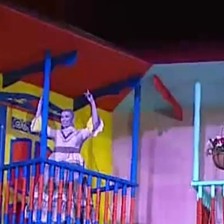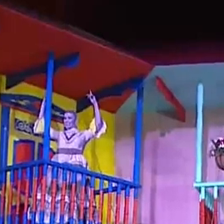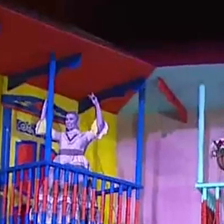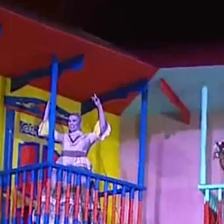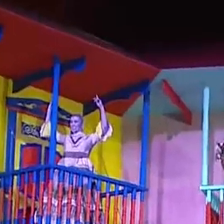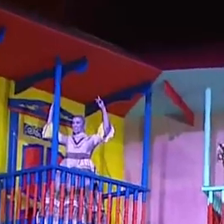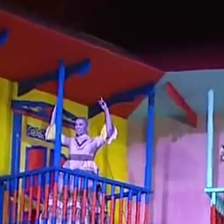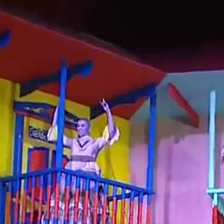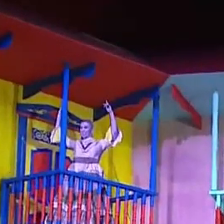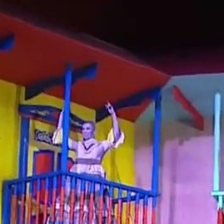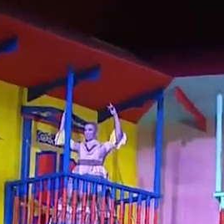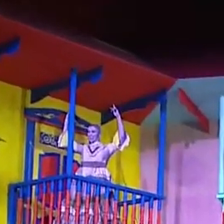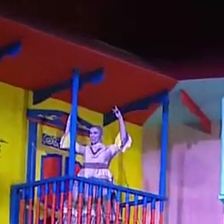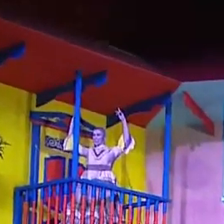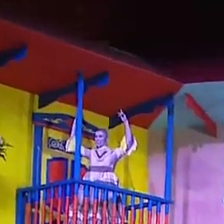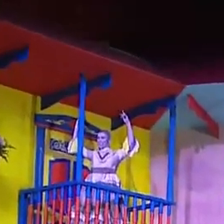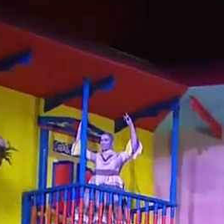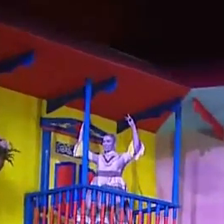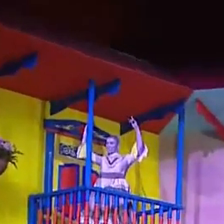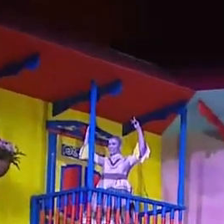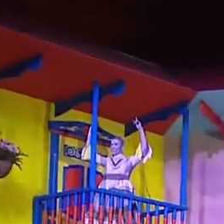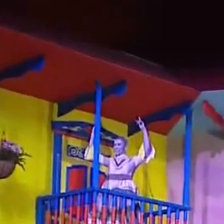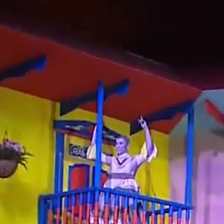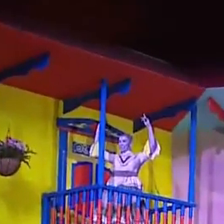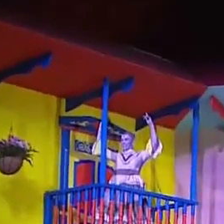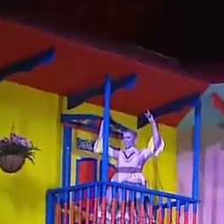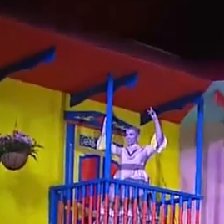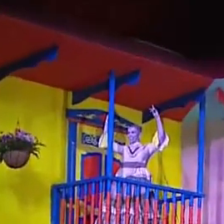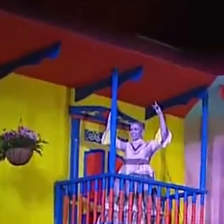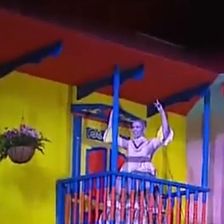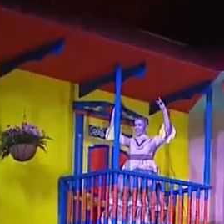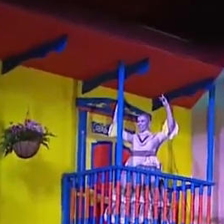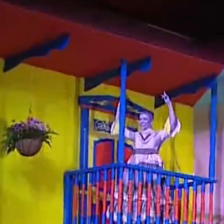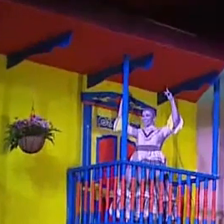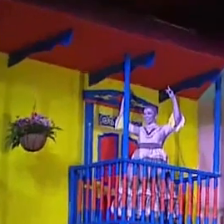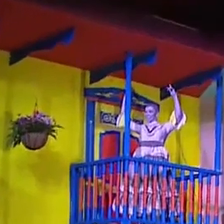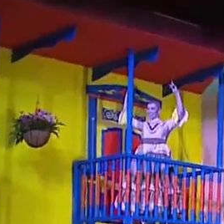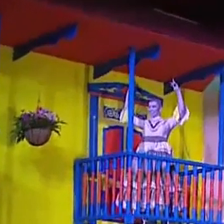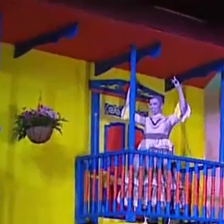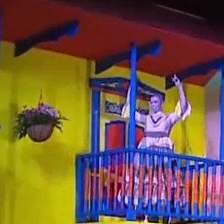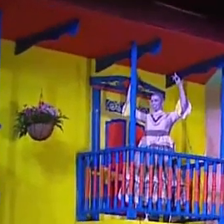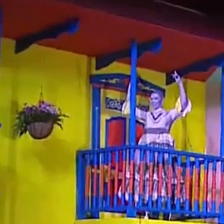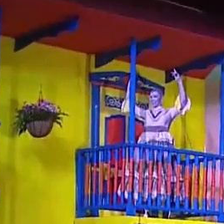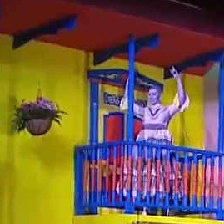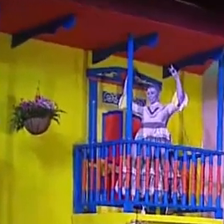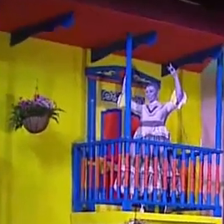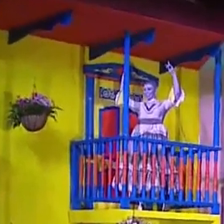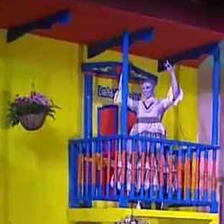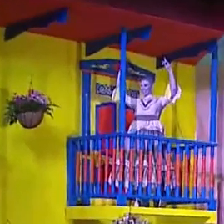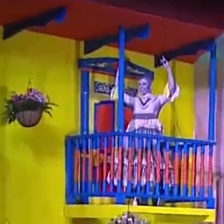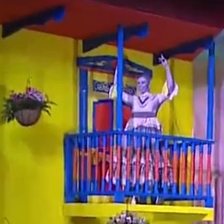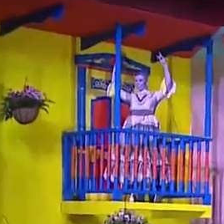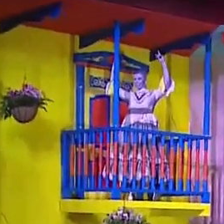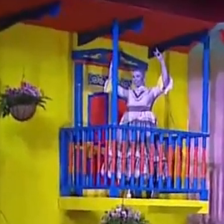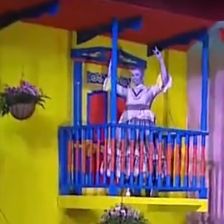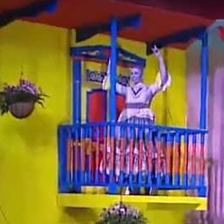ha sonado ha donado la campana señor ovidio y termina la tanda y llamamos a la última con tema libre se trata de